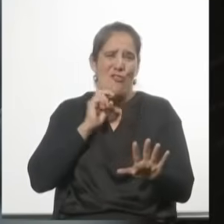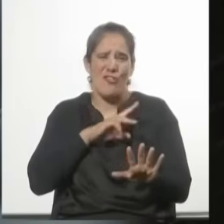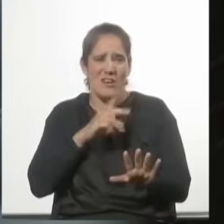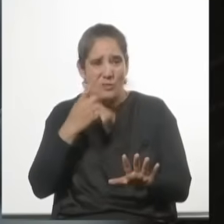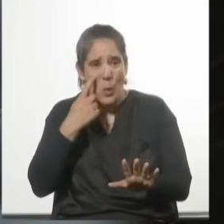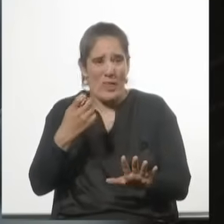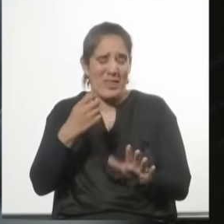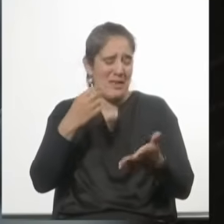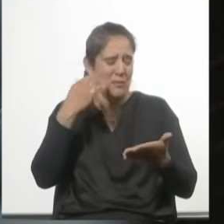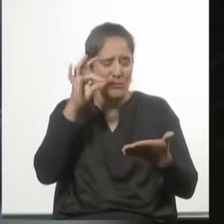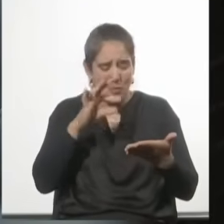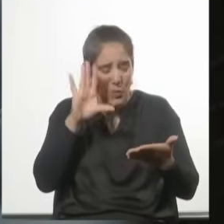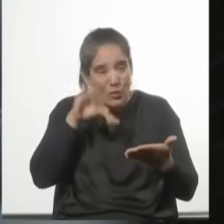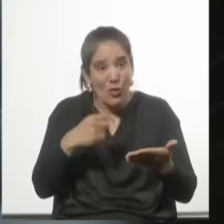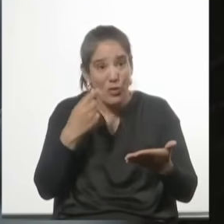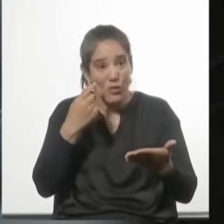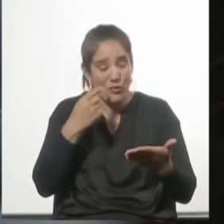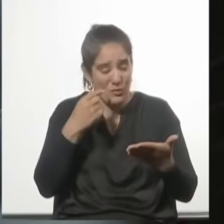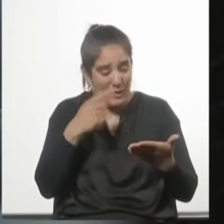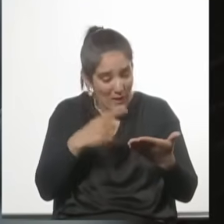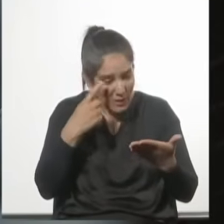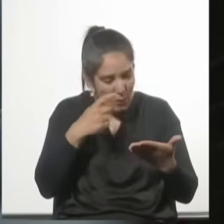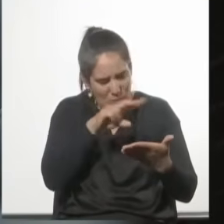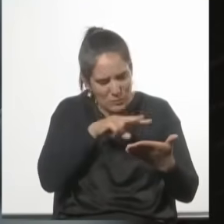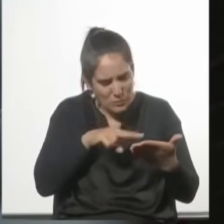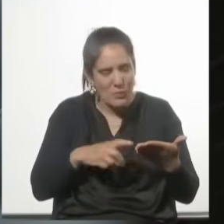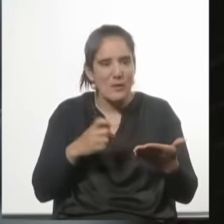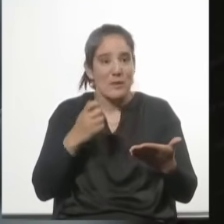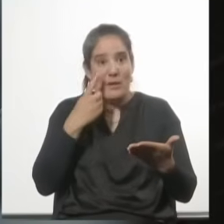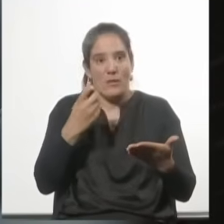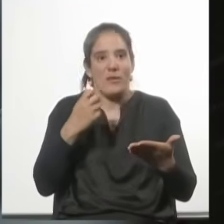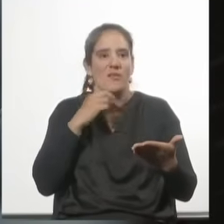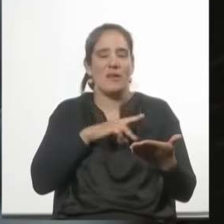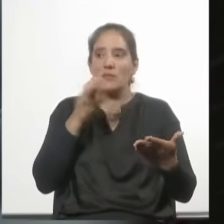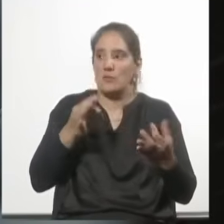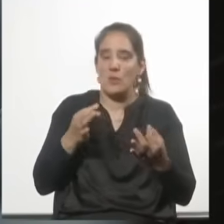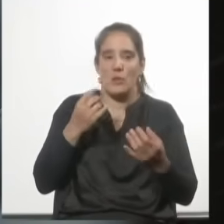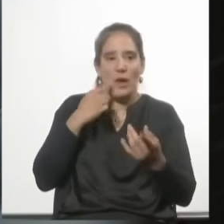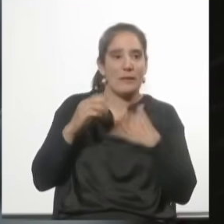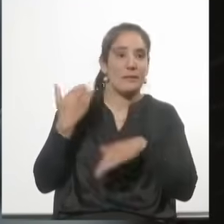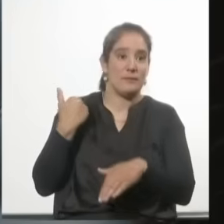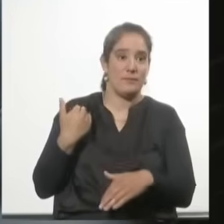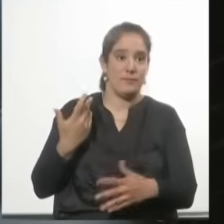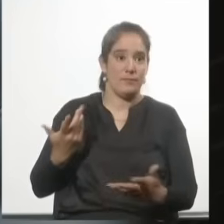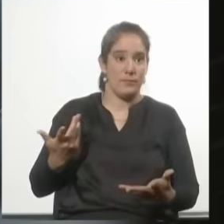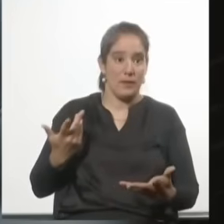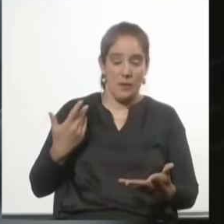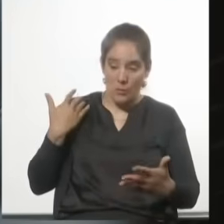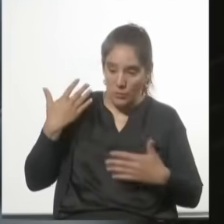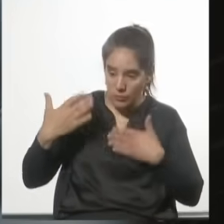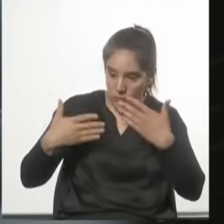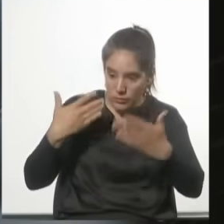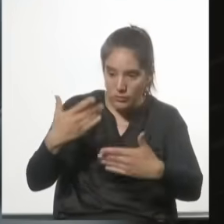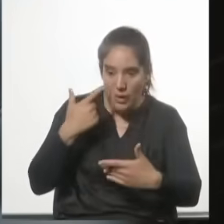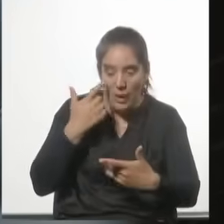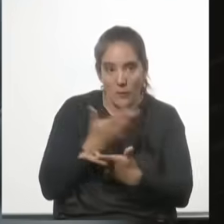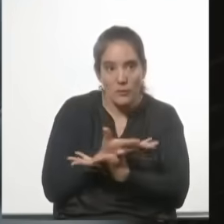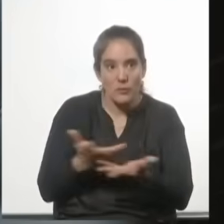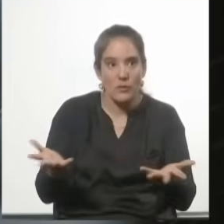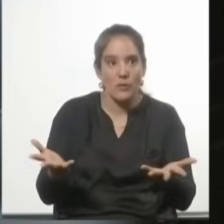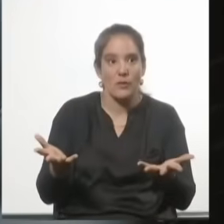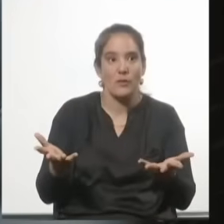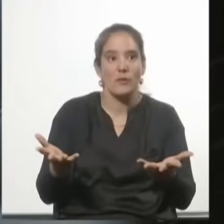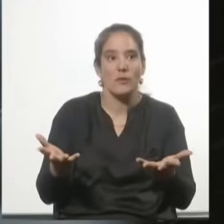presentada excede cualquier benevolente mirada que uno pueda tener sobre un hecho del pasado desde la perspectiva de los acontecimientos actuales.